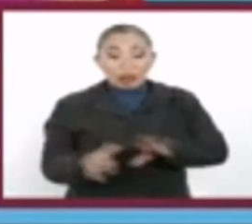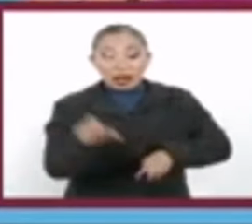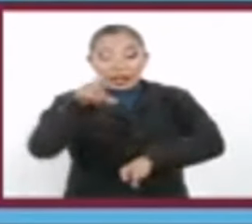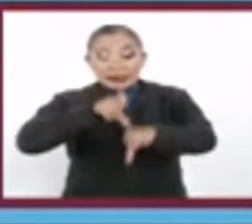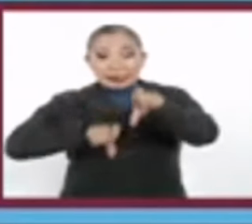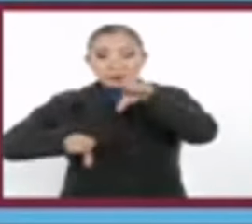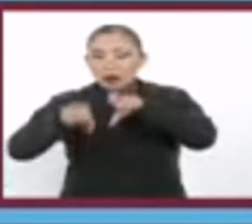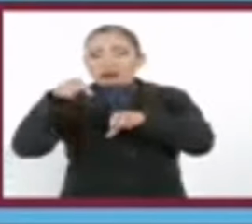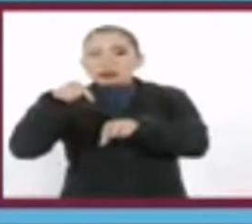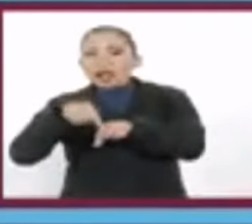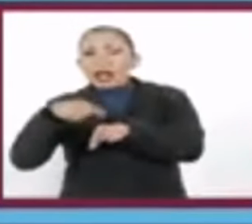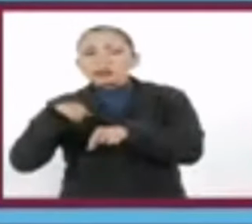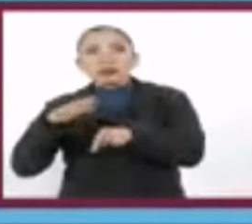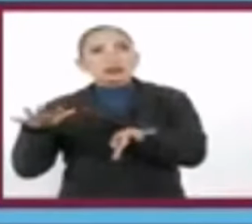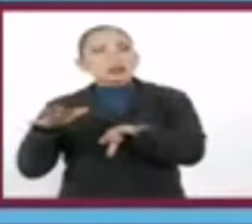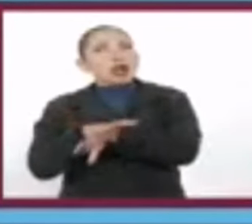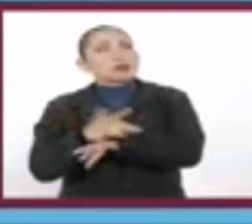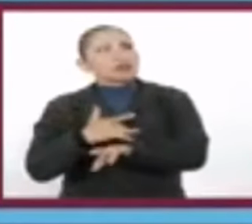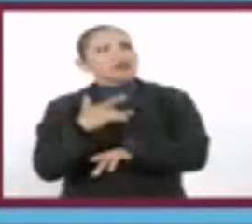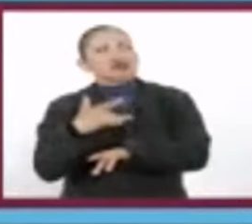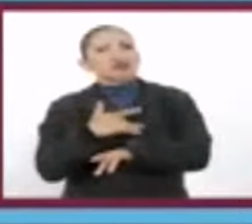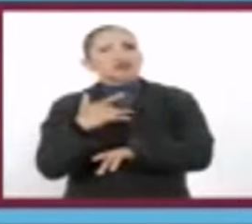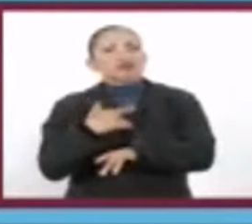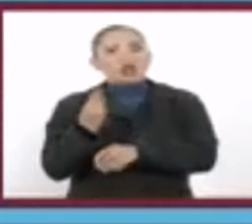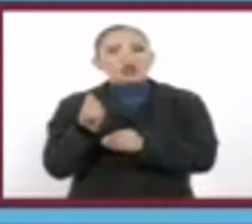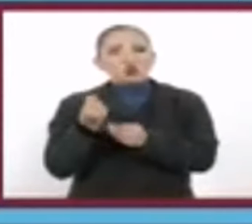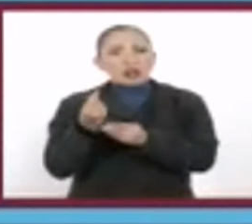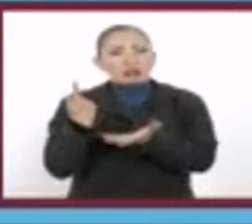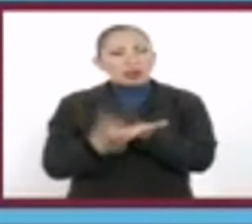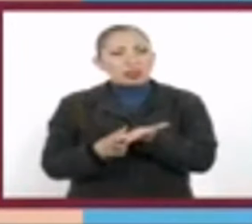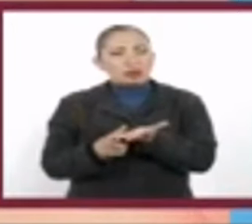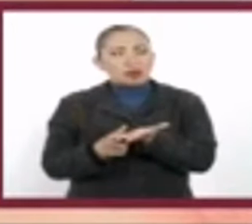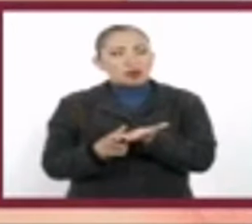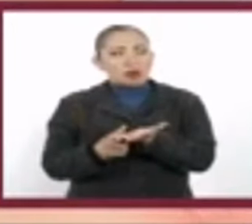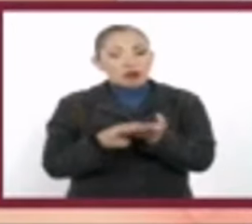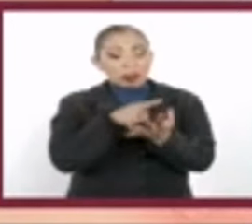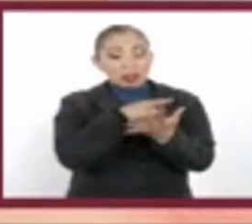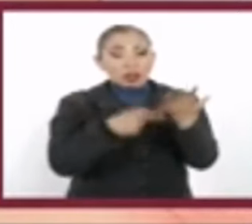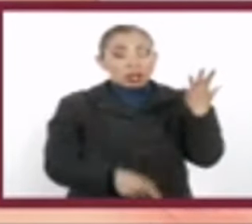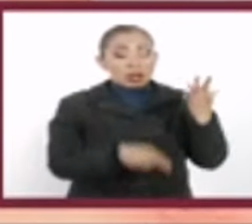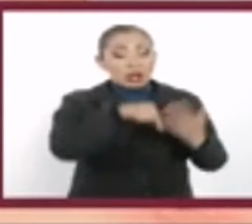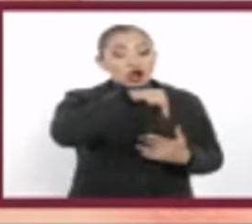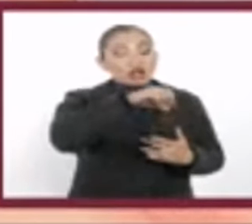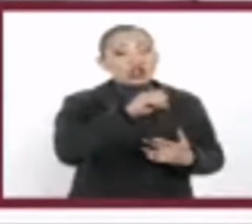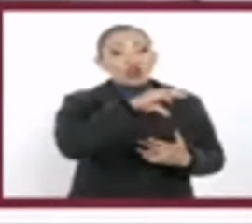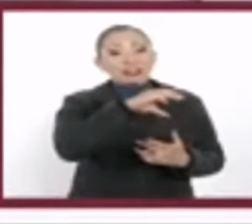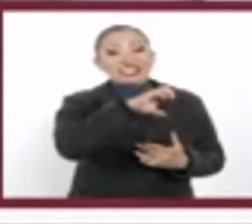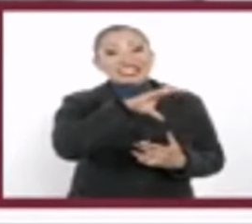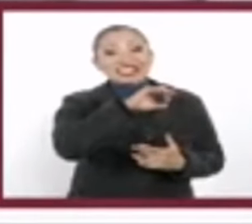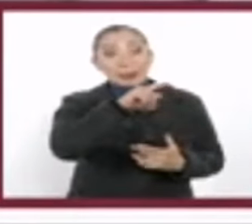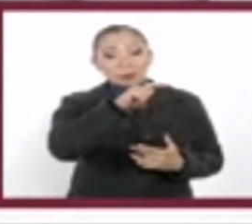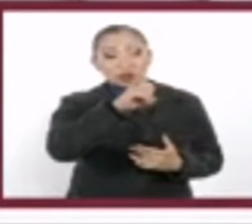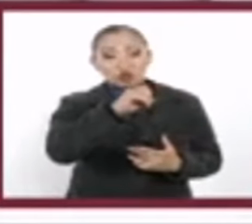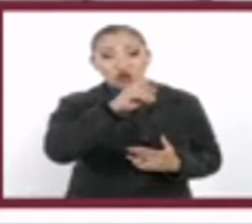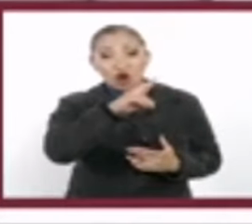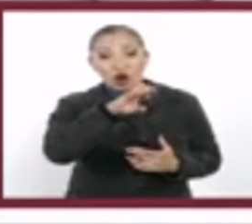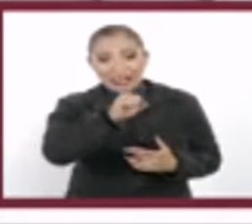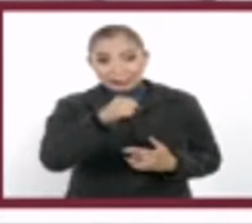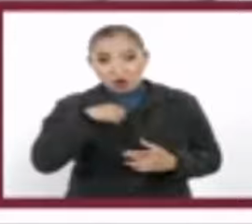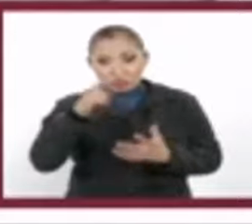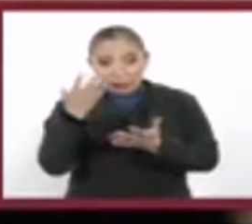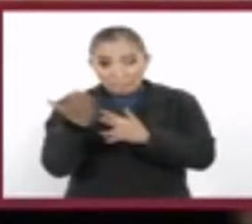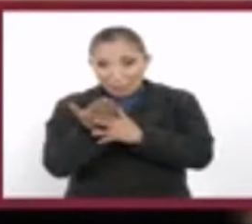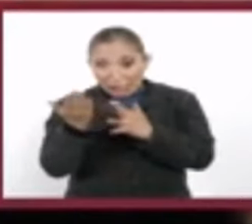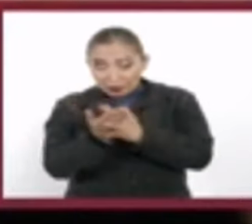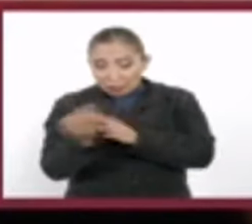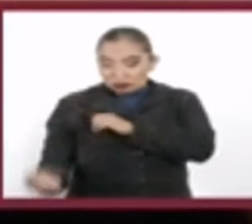los químicos, que responden a cambios provocados por diversas sustancias. Así que los nociceptores, como otras partes del sistema